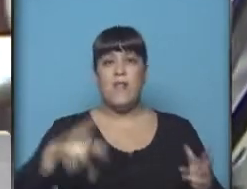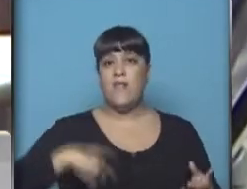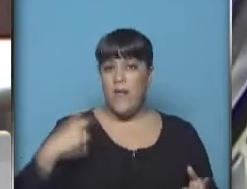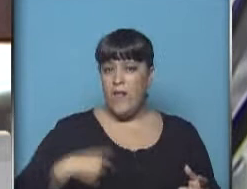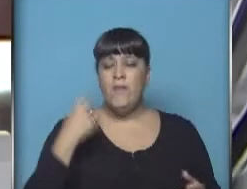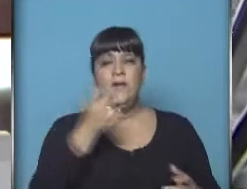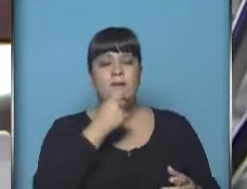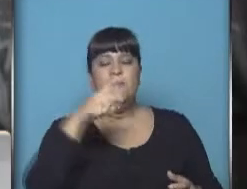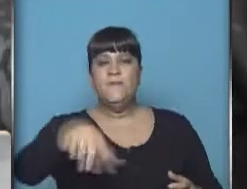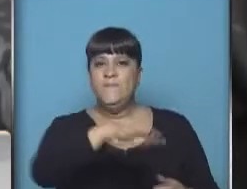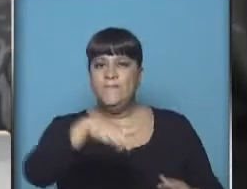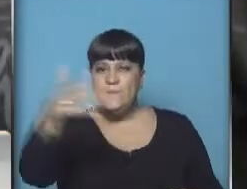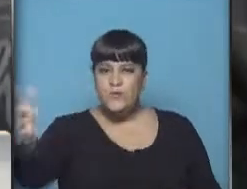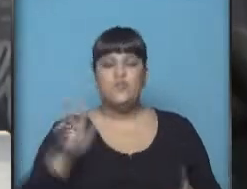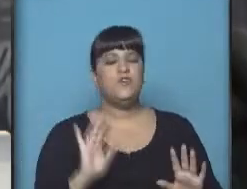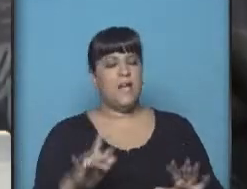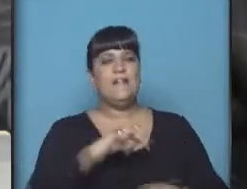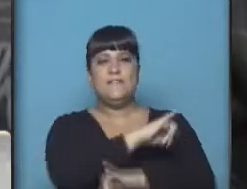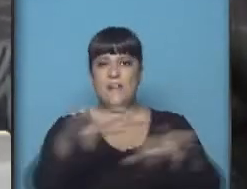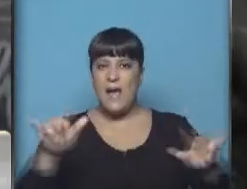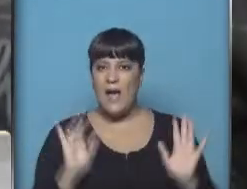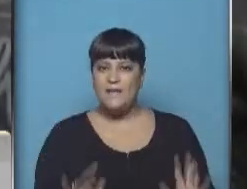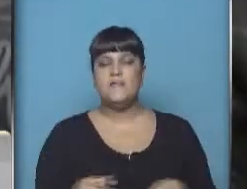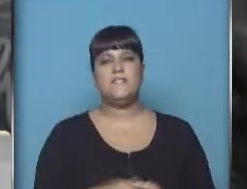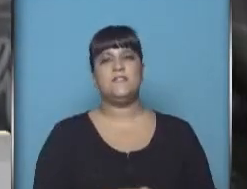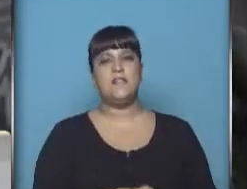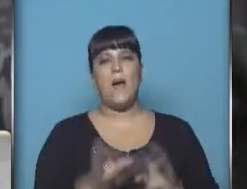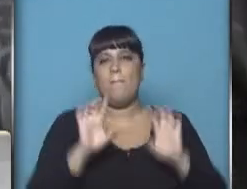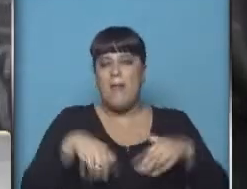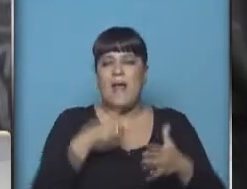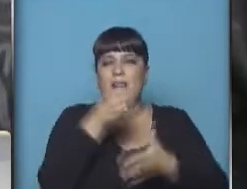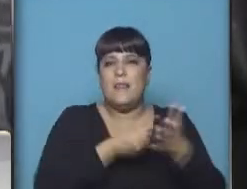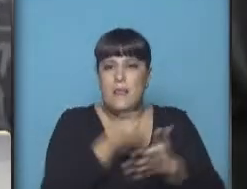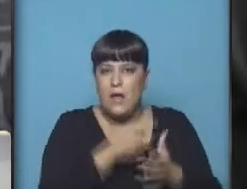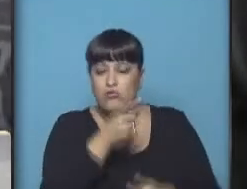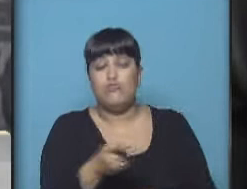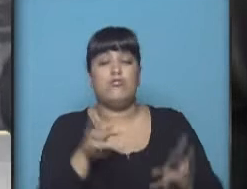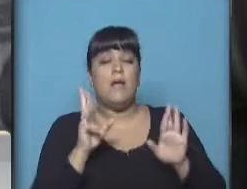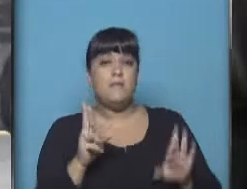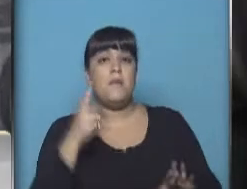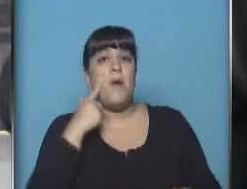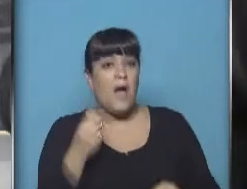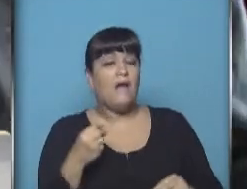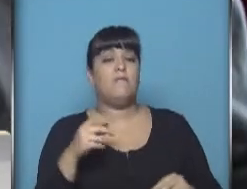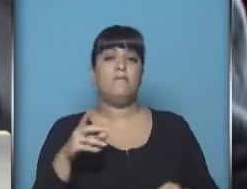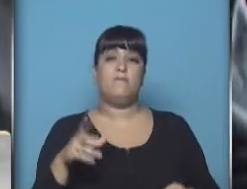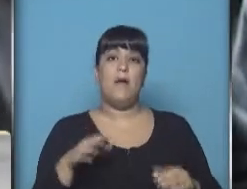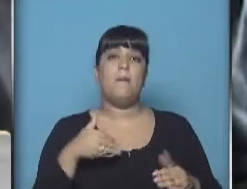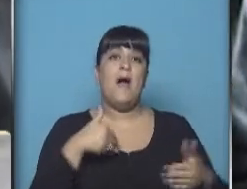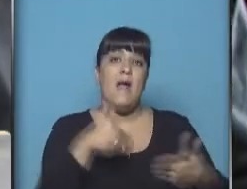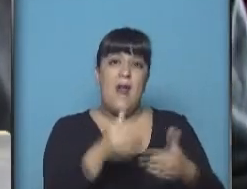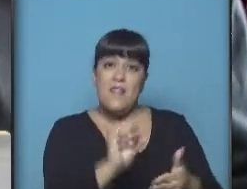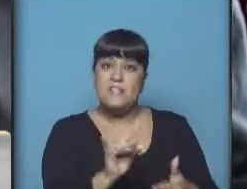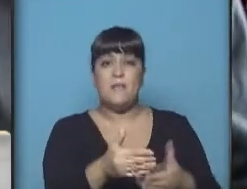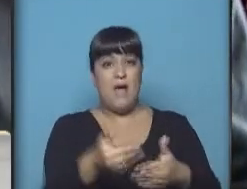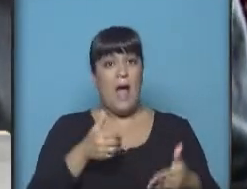de los gremios de la provincia de Buenos Aires, ya han anunciado un plan de lucha. Bueno, esperemos que todo se resuelva antes de fin de año y que esta vez